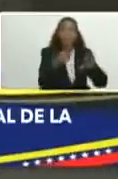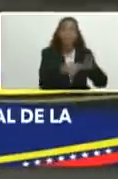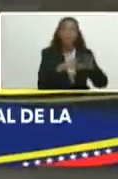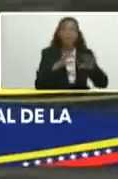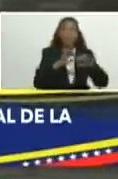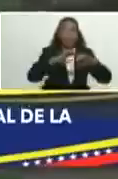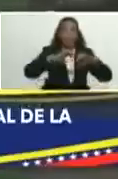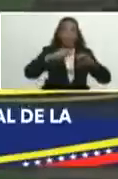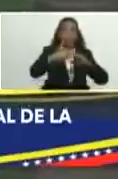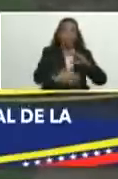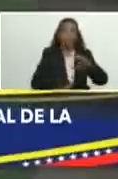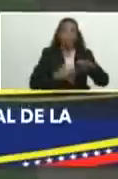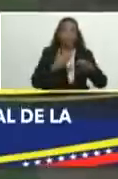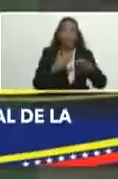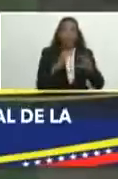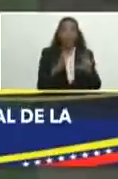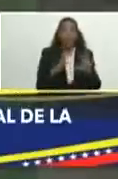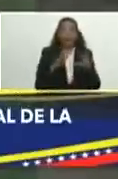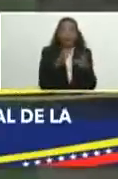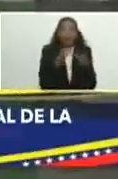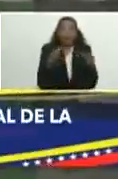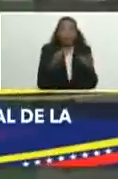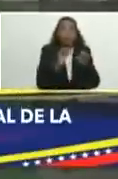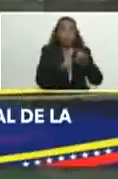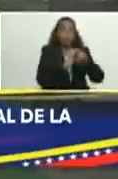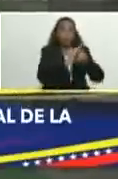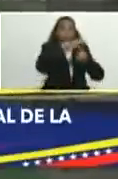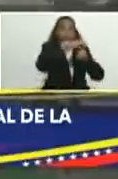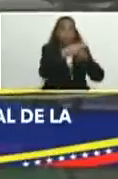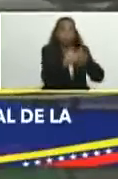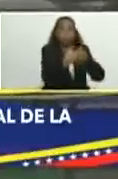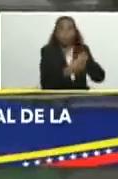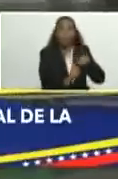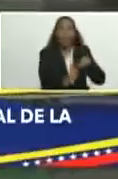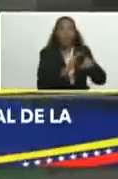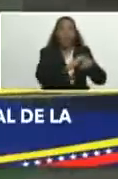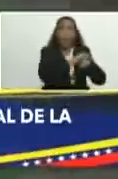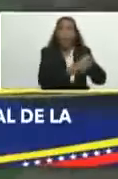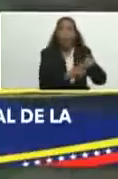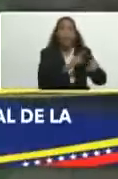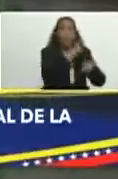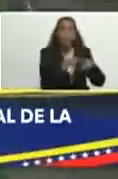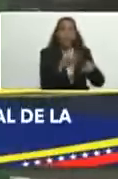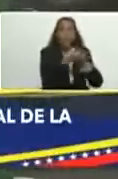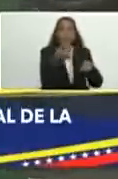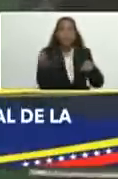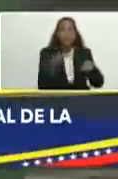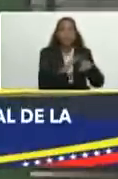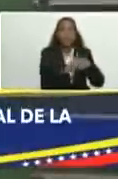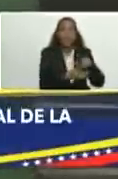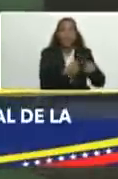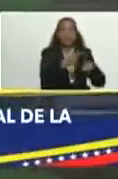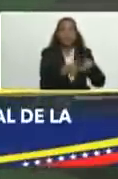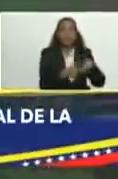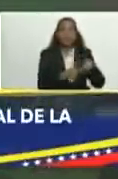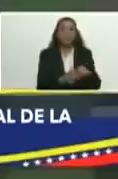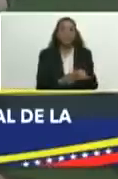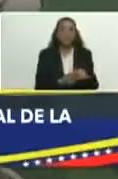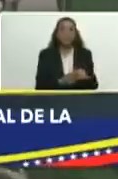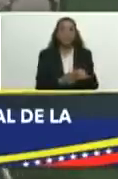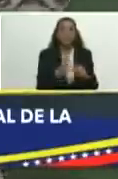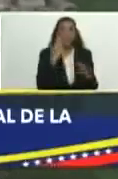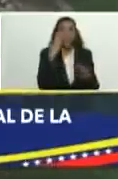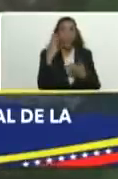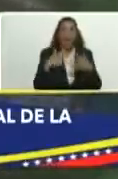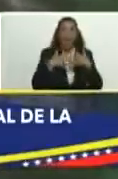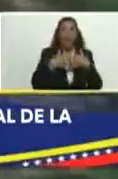bisel, para que no haya un chichón ahí que el caucho golpee. Chico, mira, y mira. Aquí están los rodillos, mira qué cómo calidad, rematan. ¿Ves? Mira los rodillos cómo remata el trabajo, va abajo.